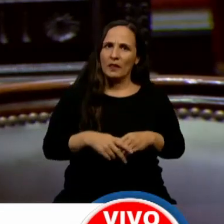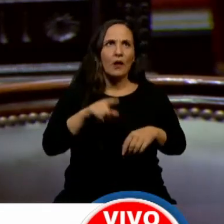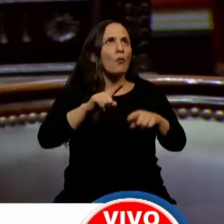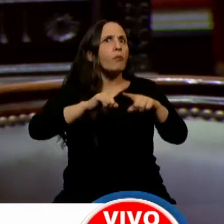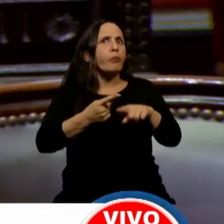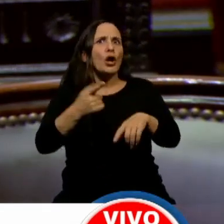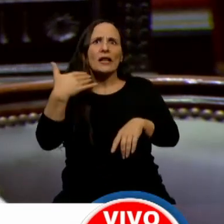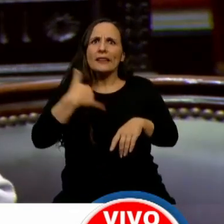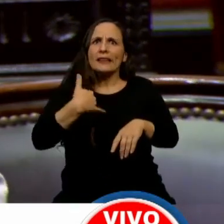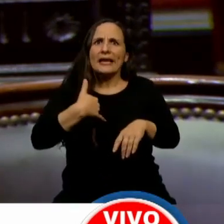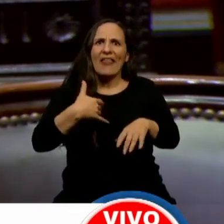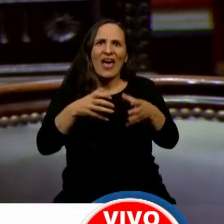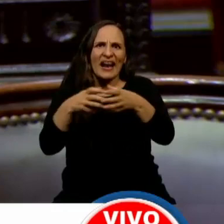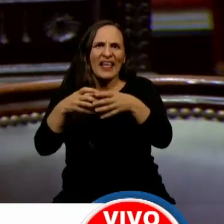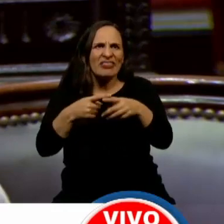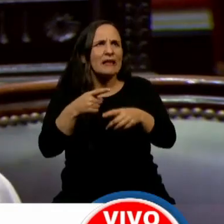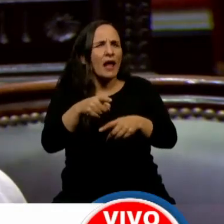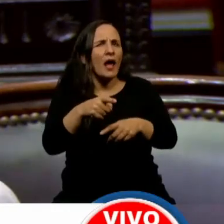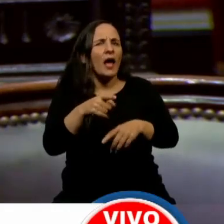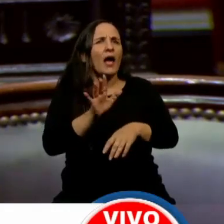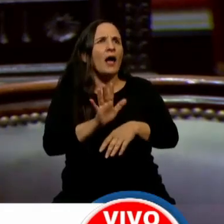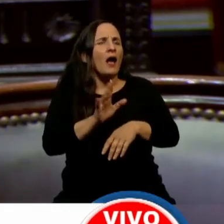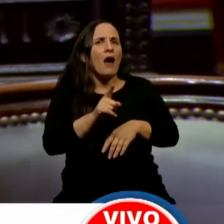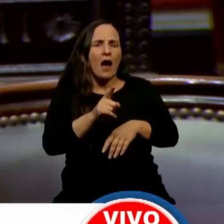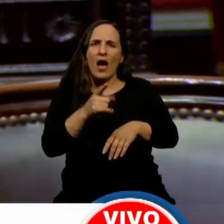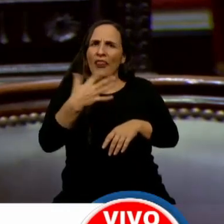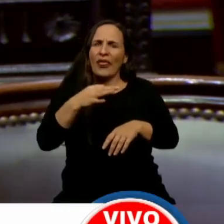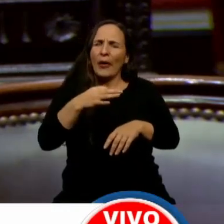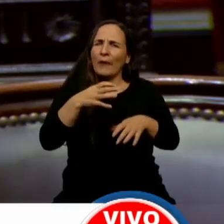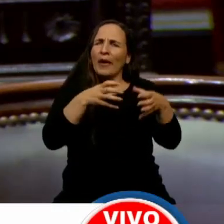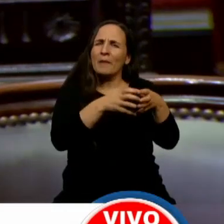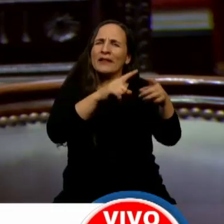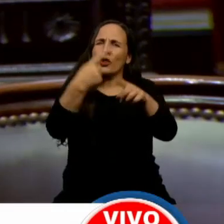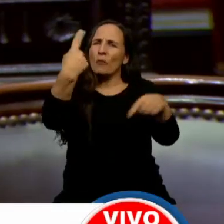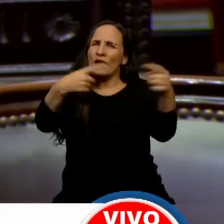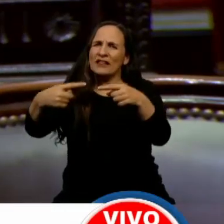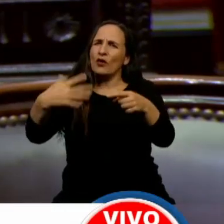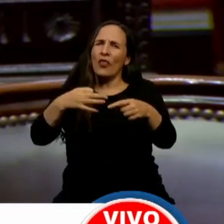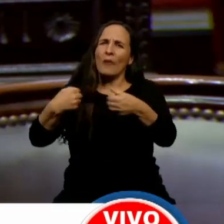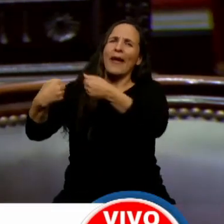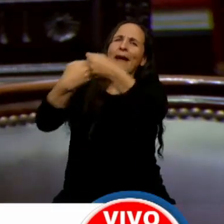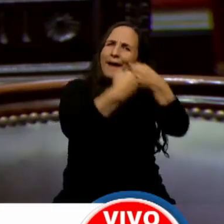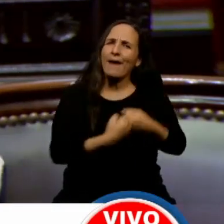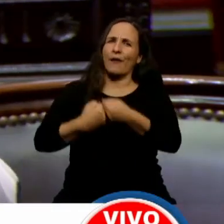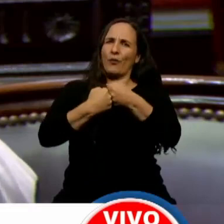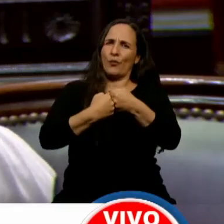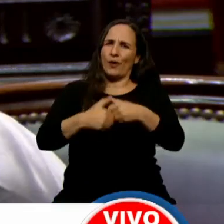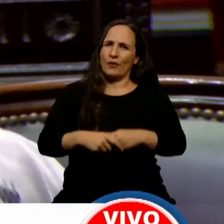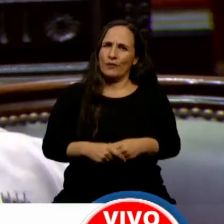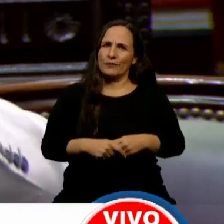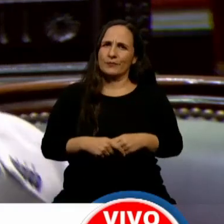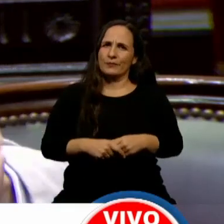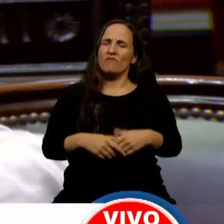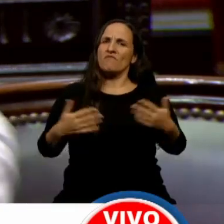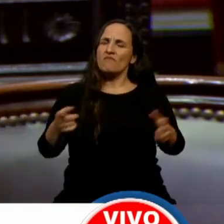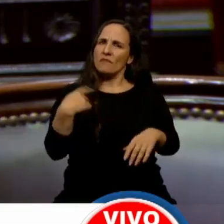política argentina a enfrentarla con un gran consenso entre las diferentes fuerzas políticas. Pensaba, cuando nos demos cuenta que